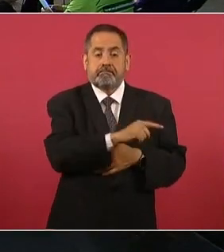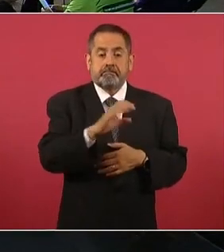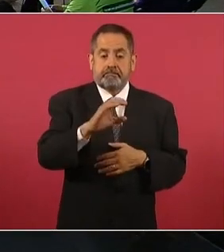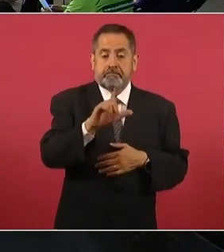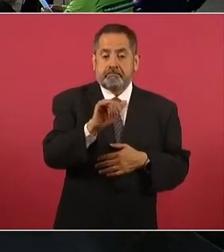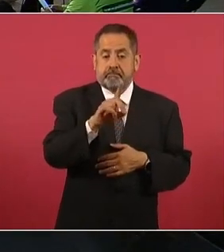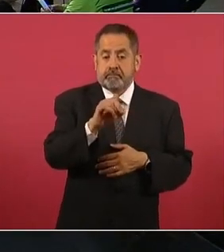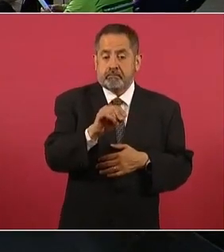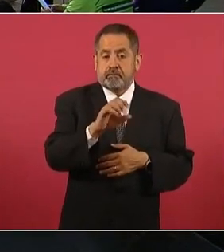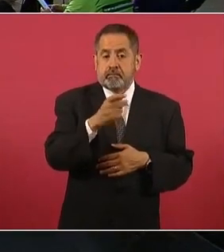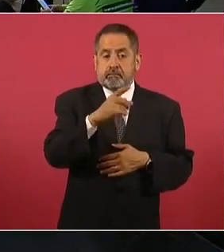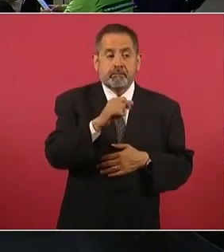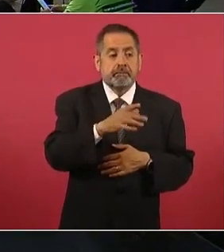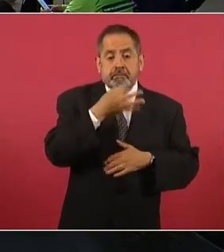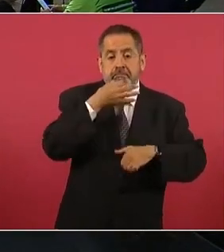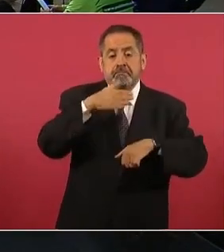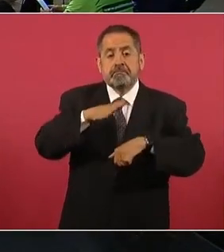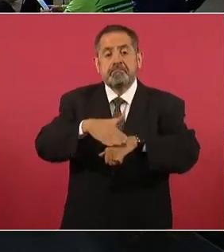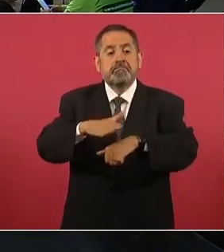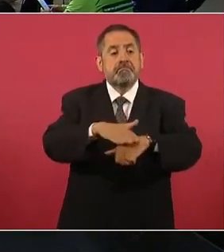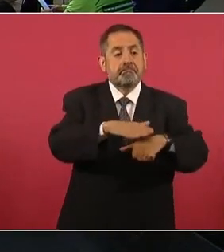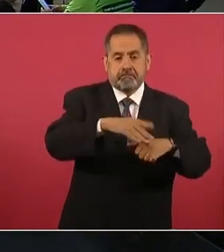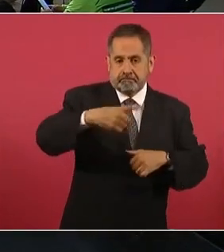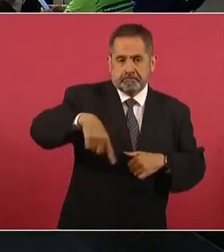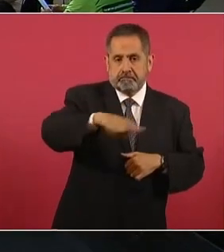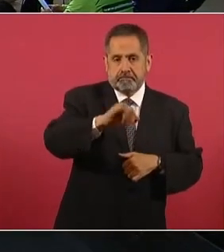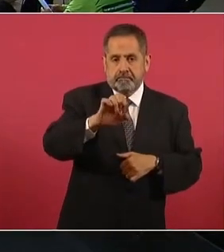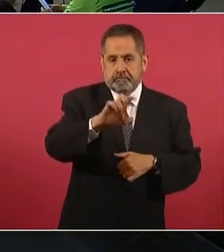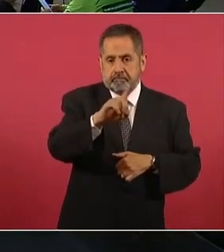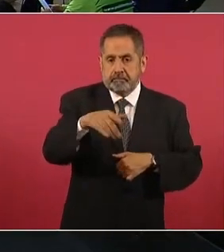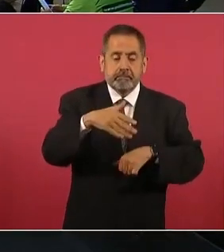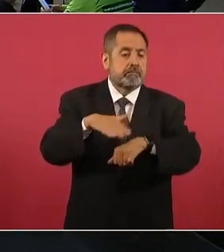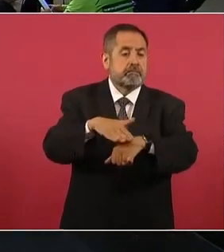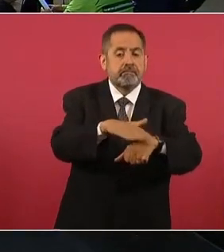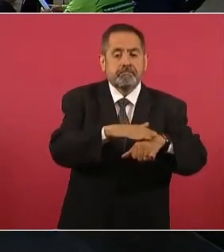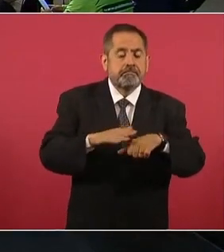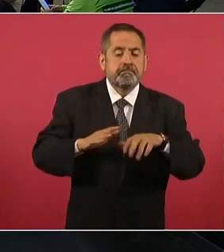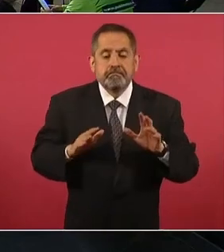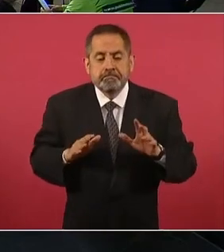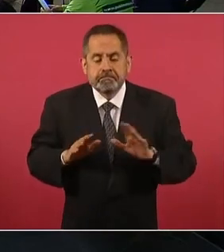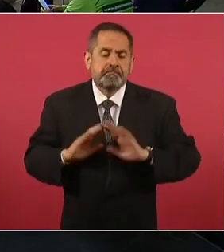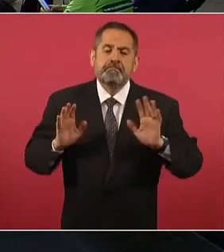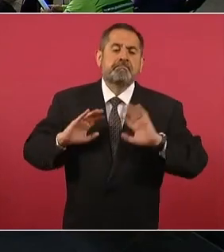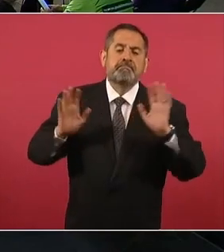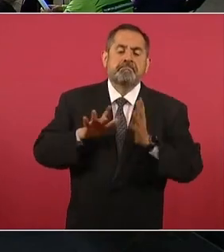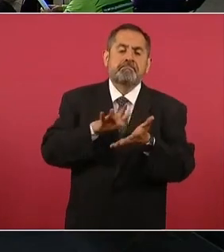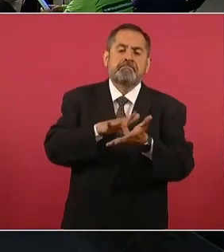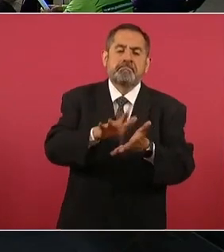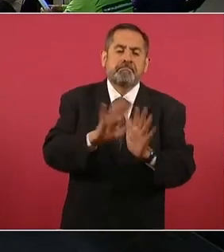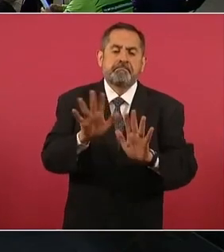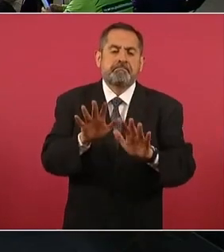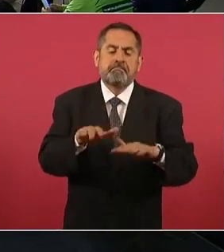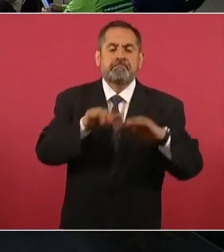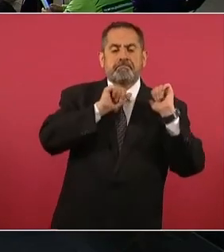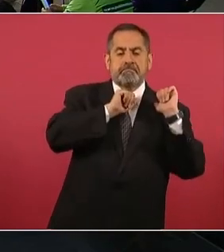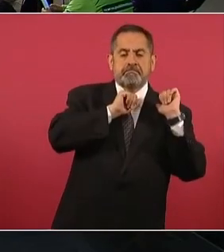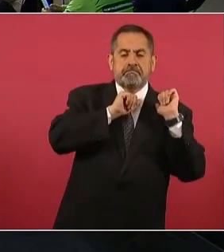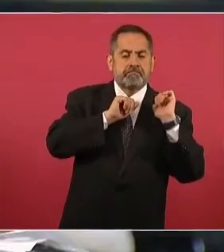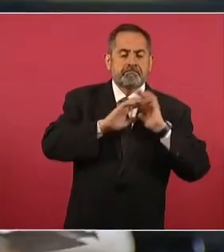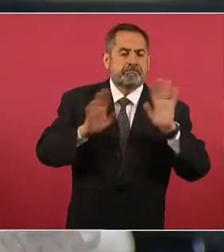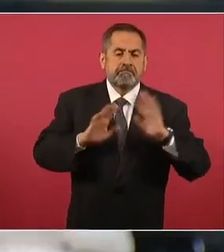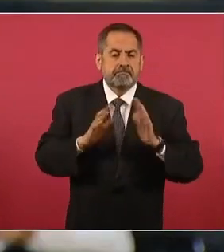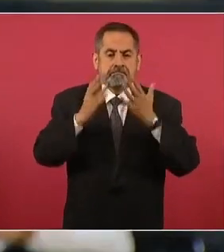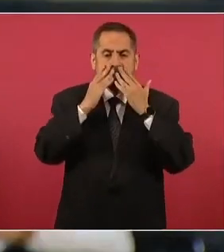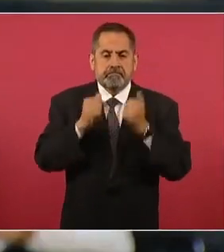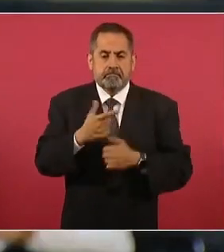González les ha informado a estos ejidatarios que siempre ya no va a poder apoyar, que porque